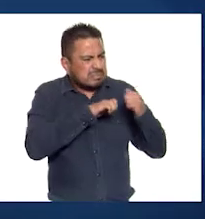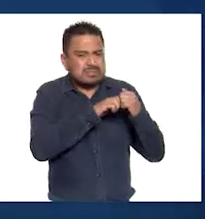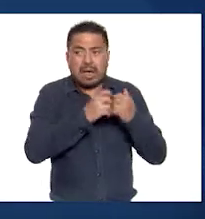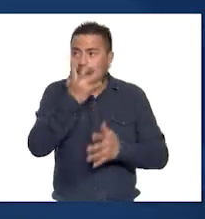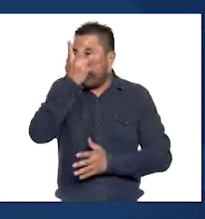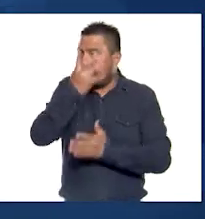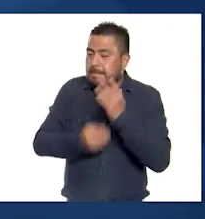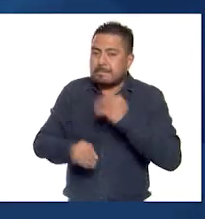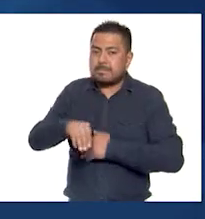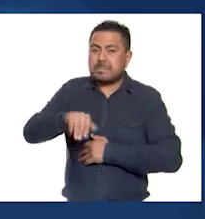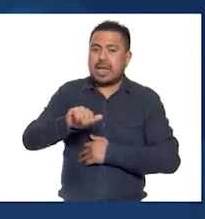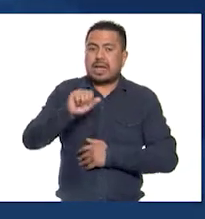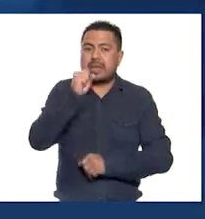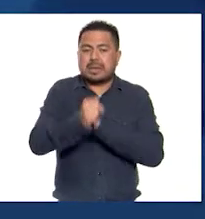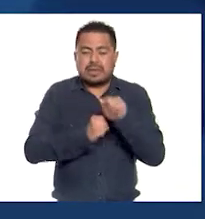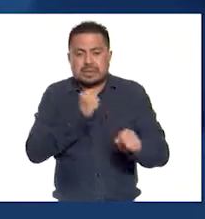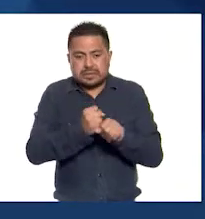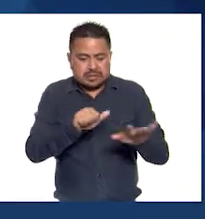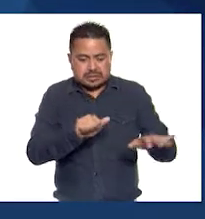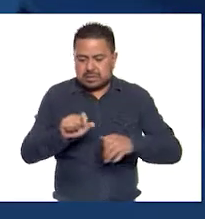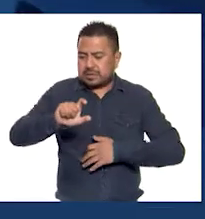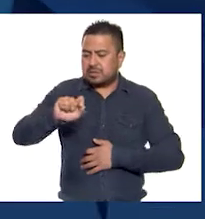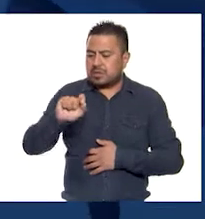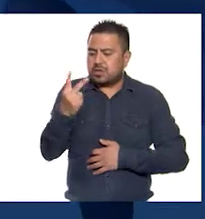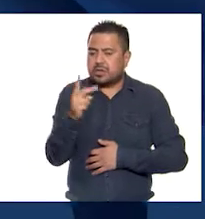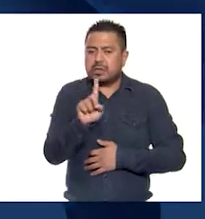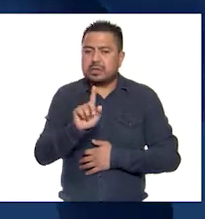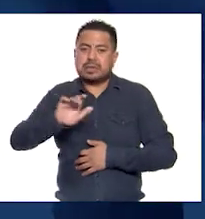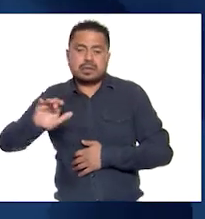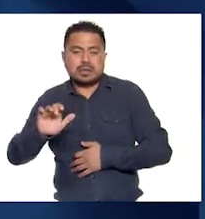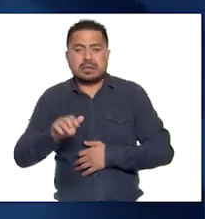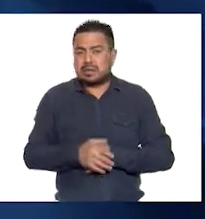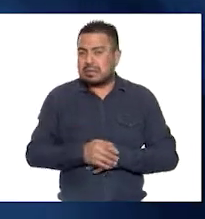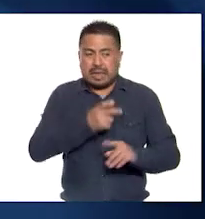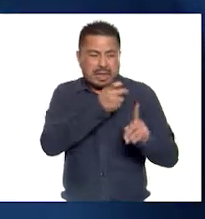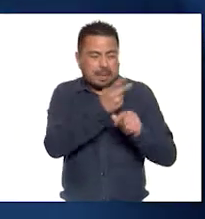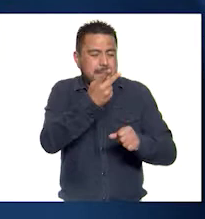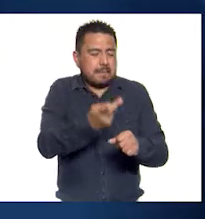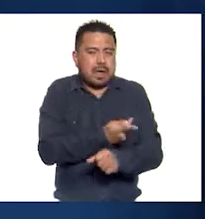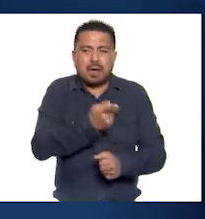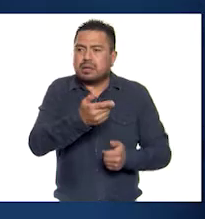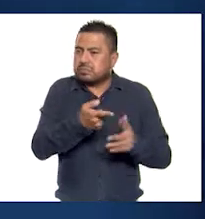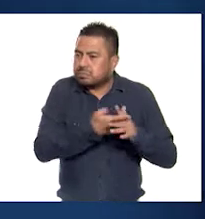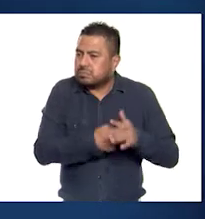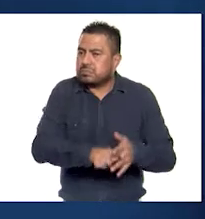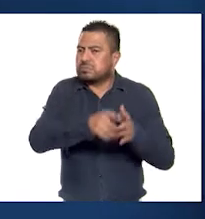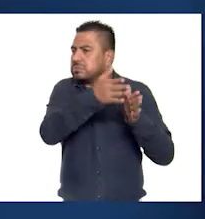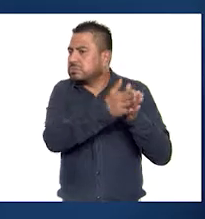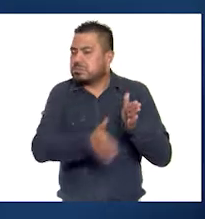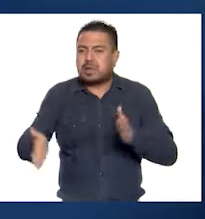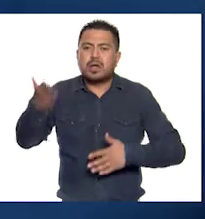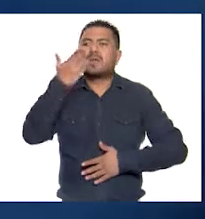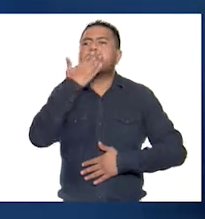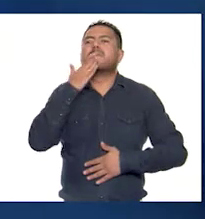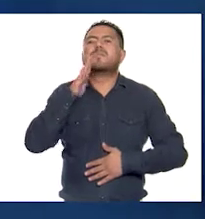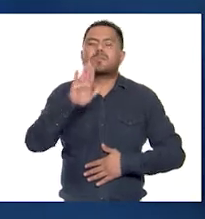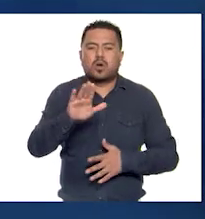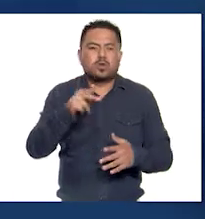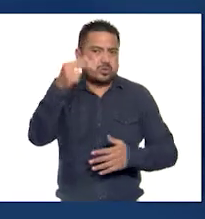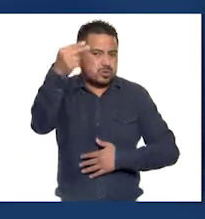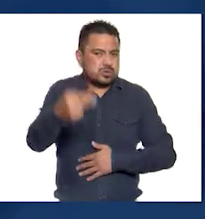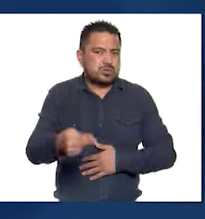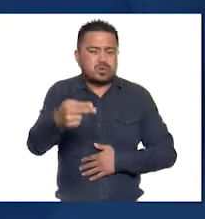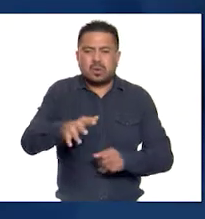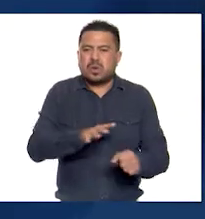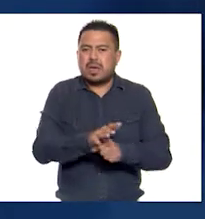huyó de la Meca en el año 622 después de Cristo. Este suceso marcó el inicio de la era musulmana y se llamó